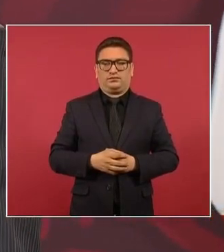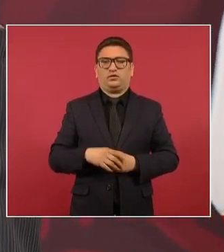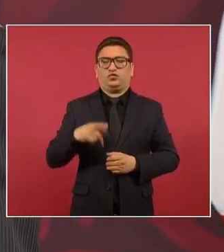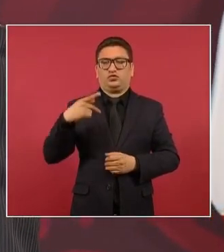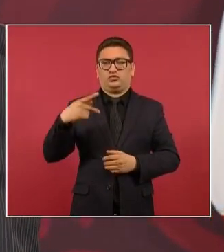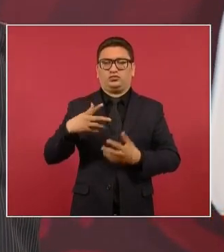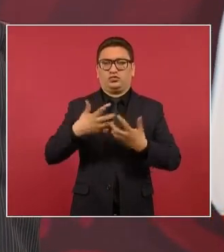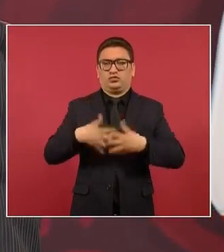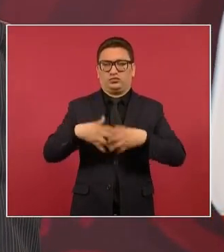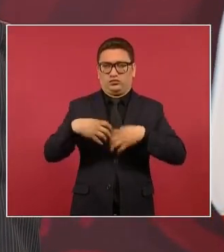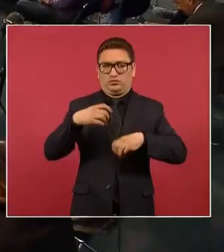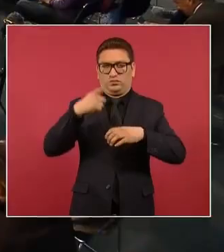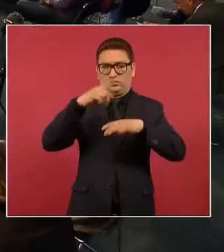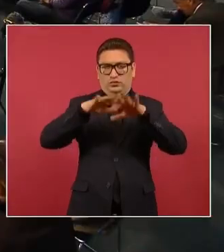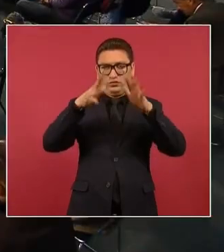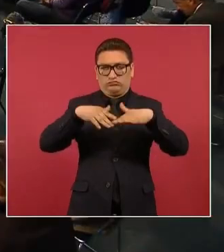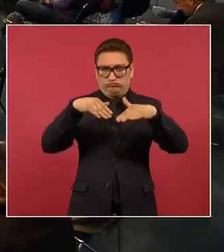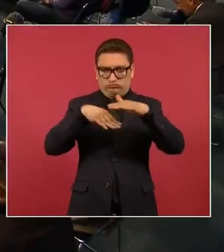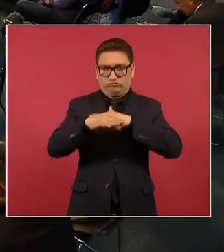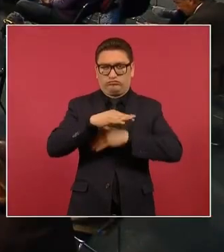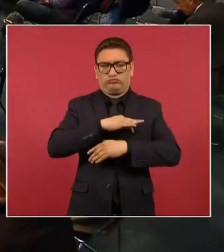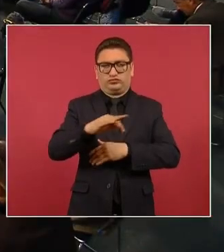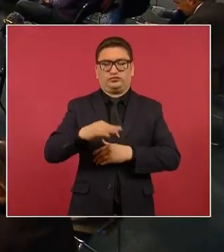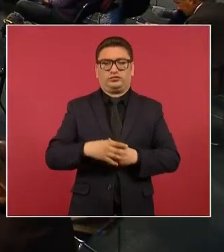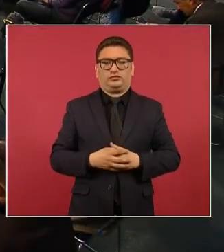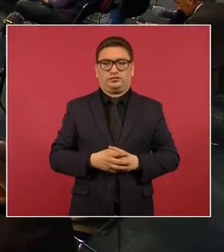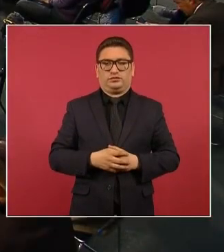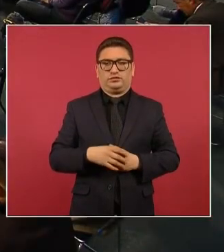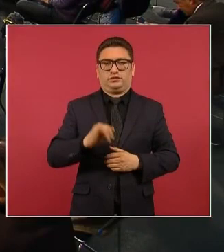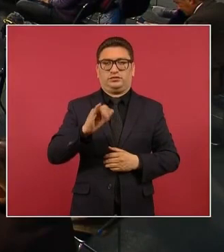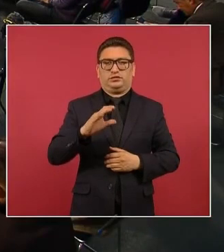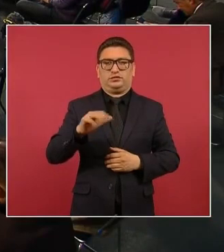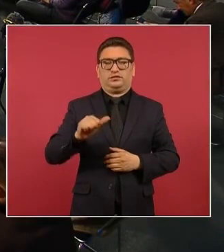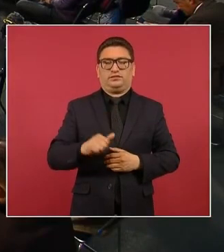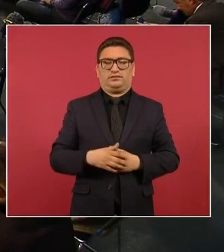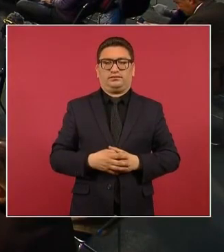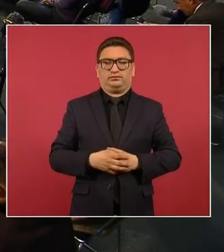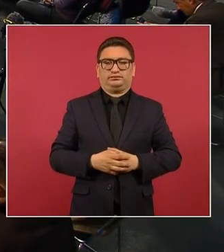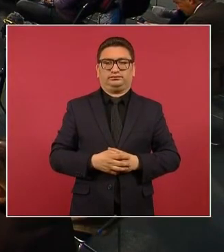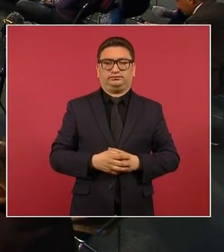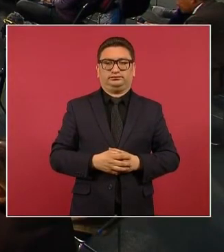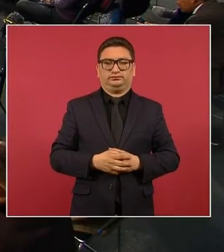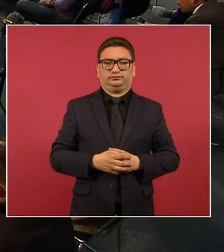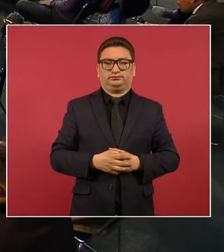maquinaria para túneles, ¿no? ICA.